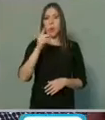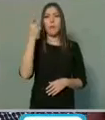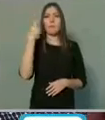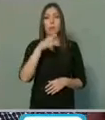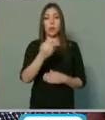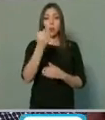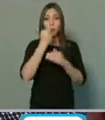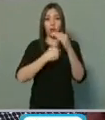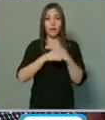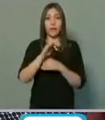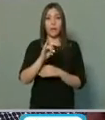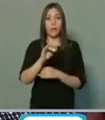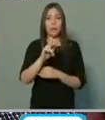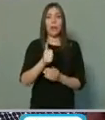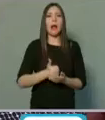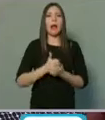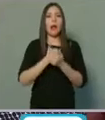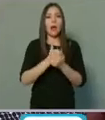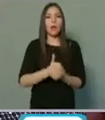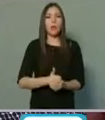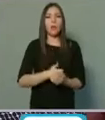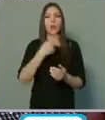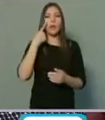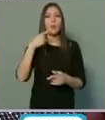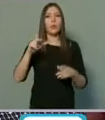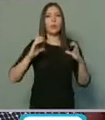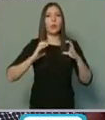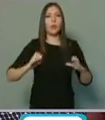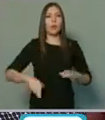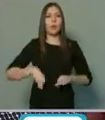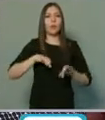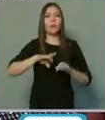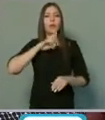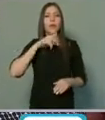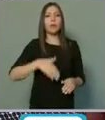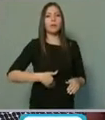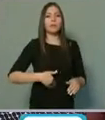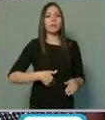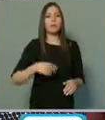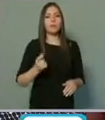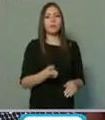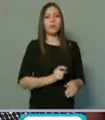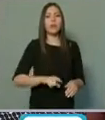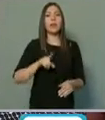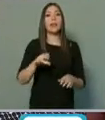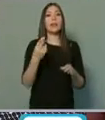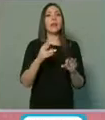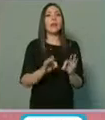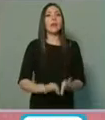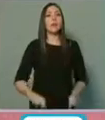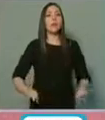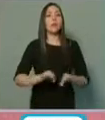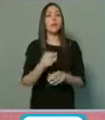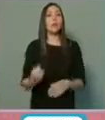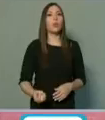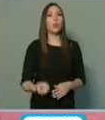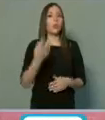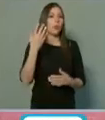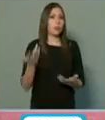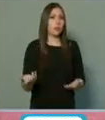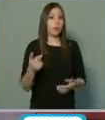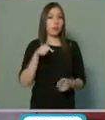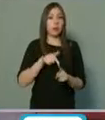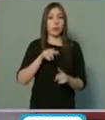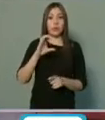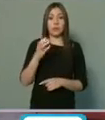fibra a partir de esto nos va a ser de mucha ayuda. Lo que sí te quiero decir es que es importante la cantidad. O sea, la chía